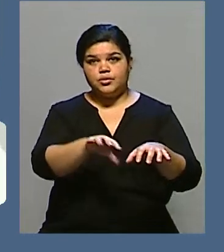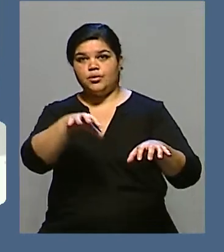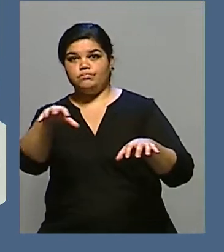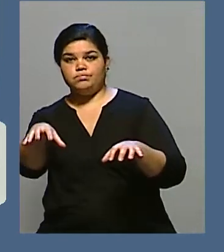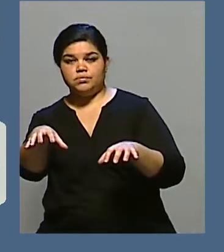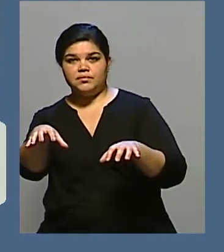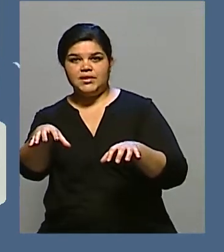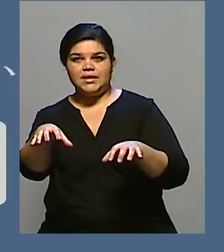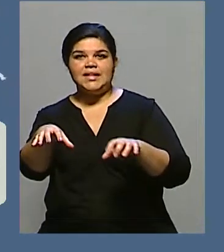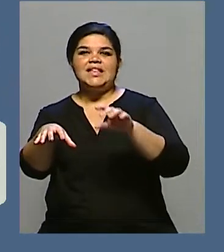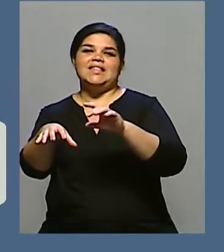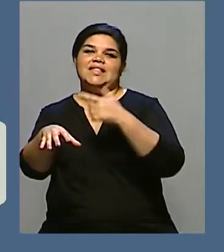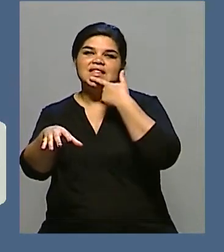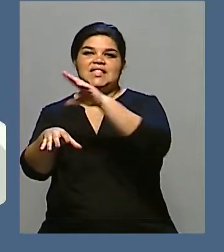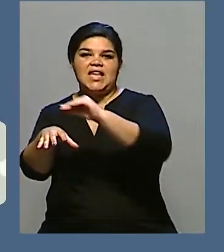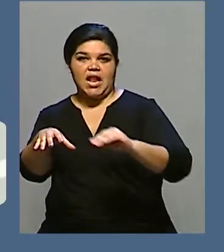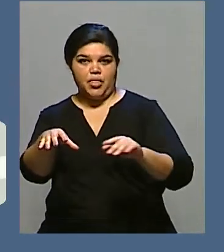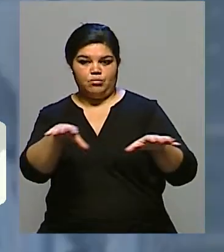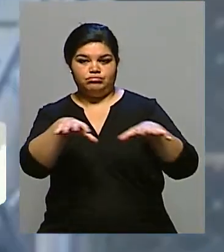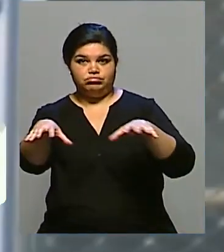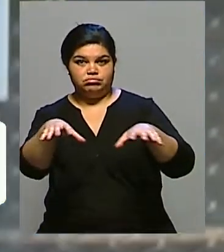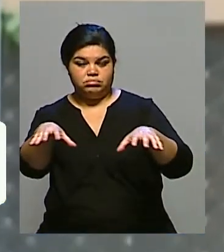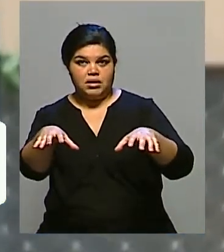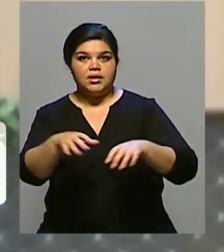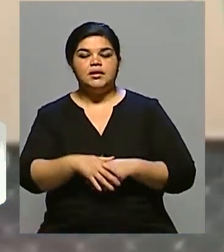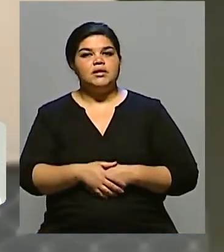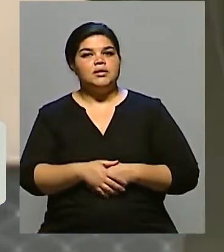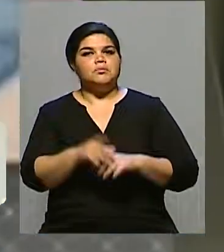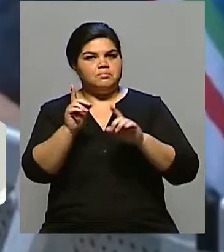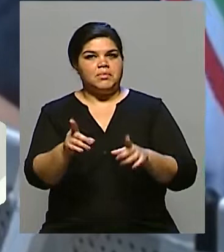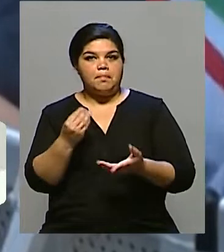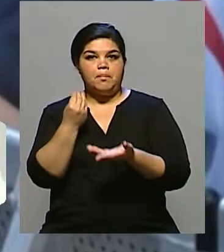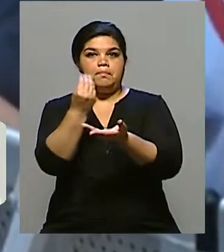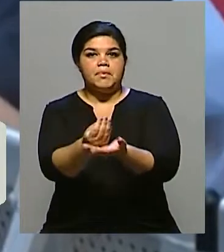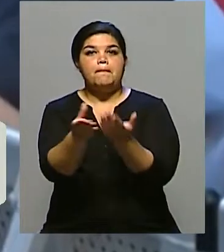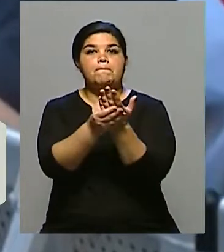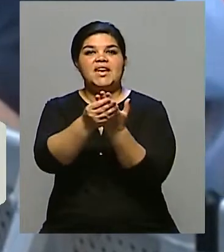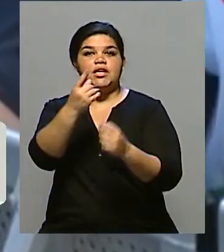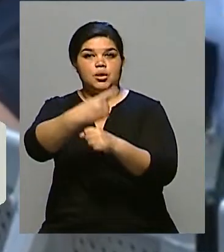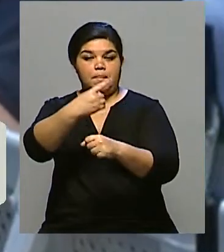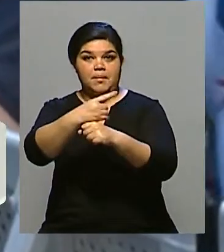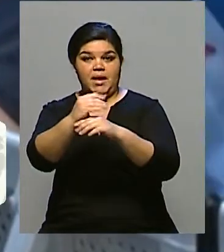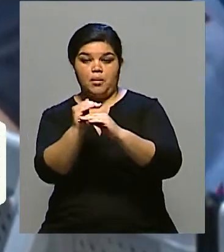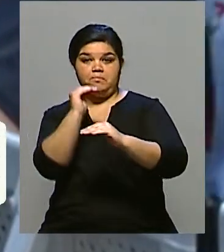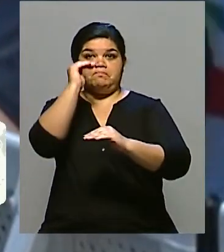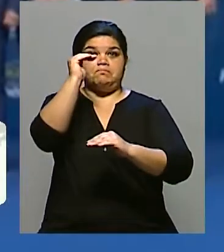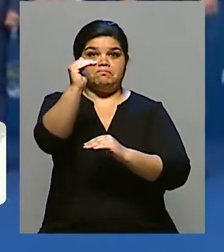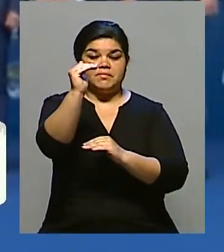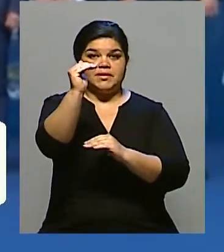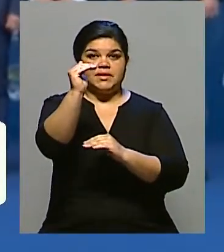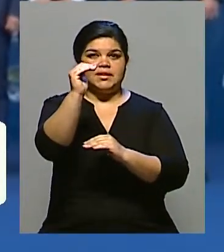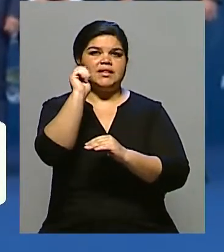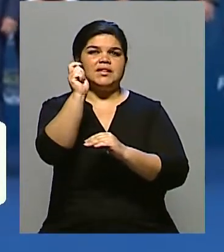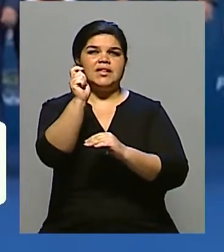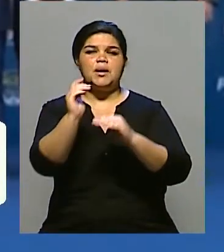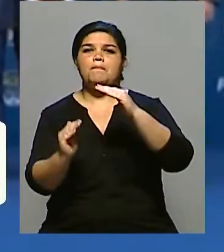y el Senado. Y está prácticamente un primer ministro, y por encima del primer ministro,